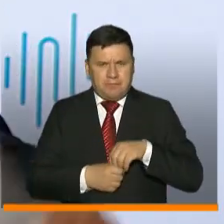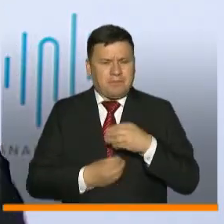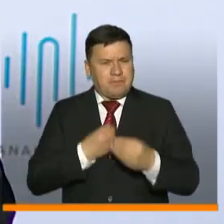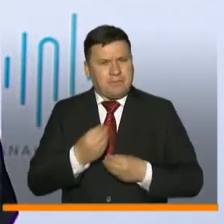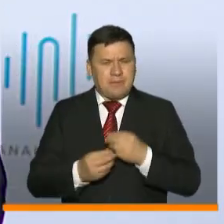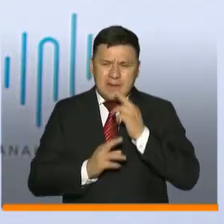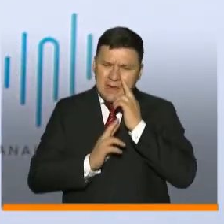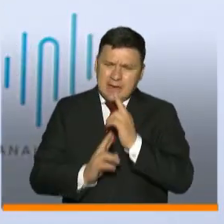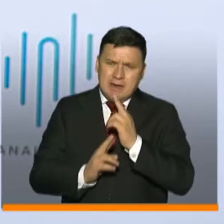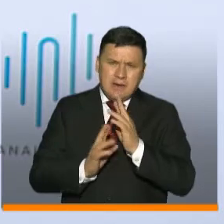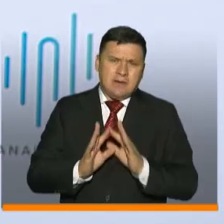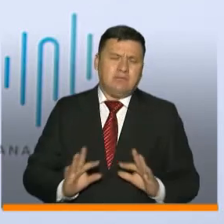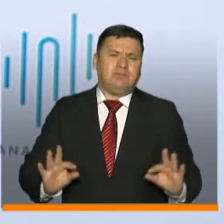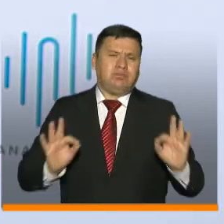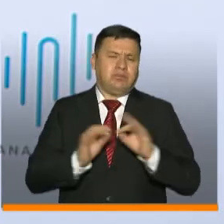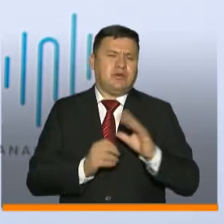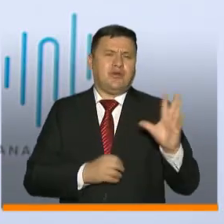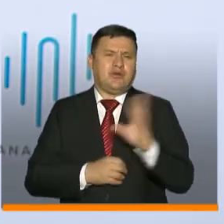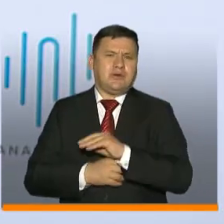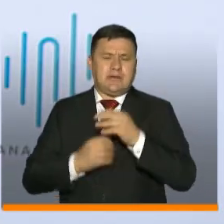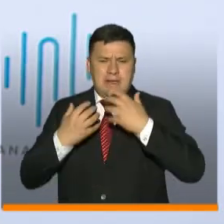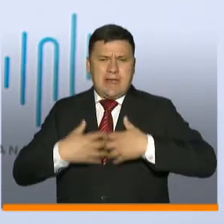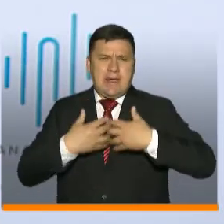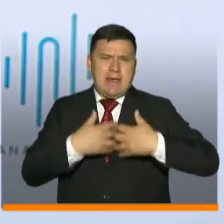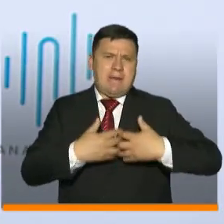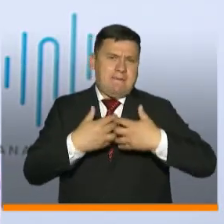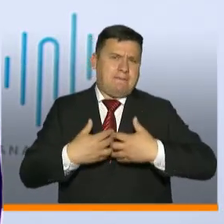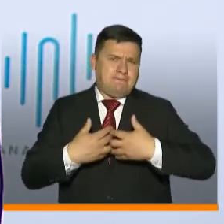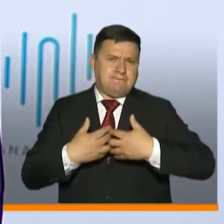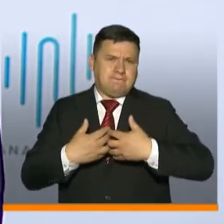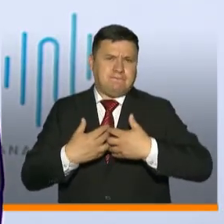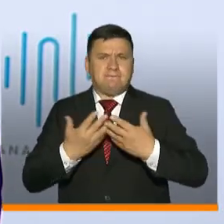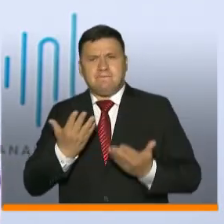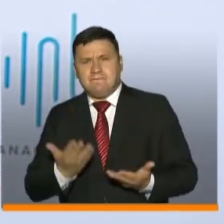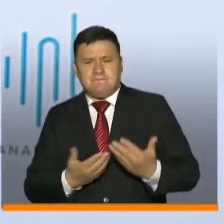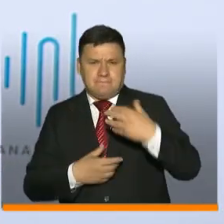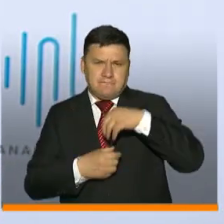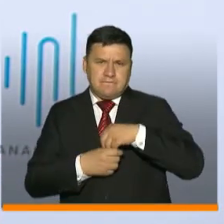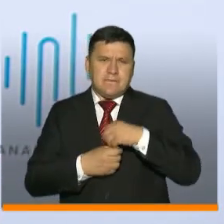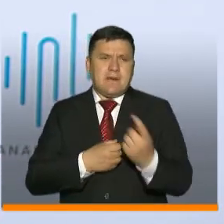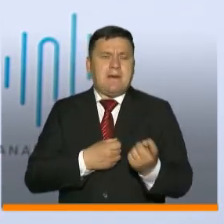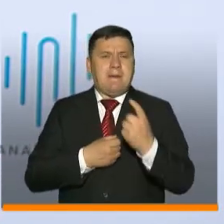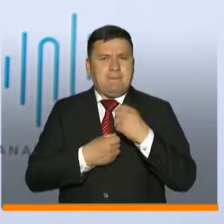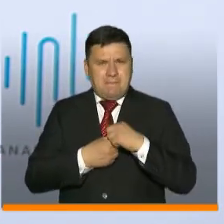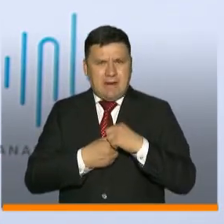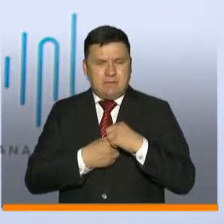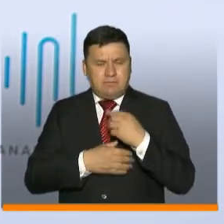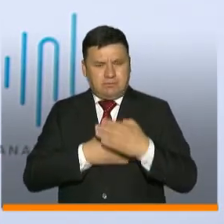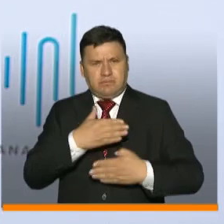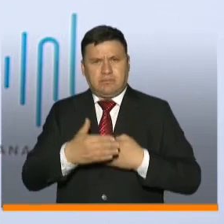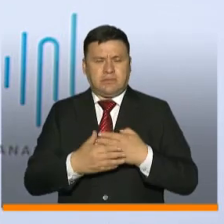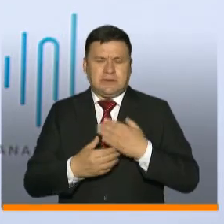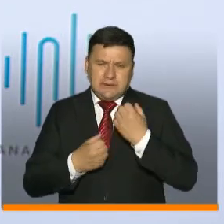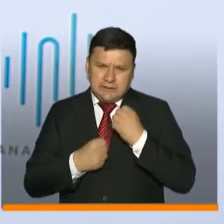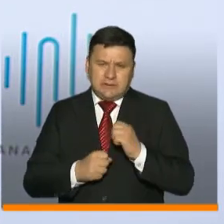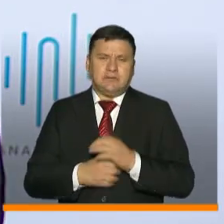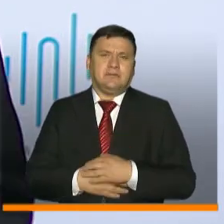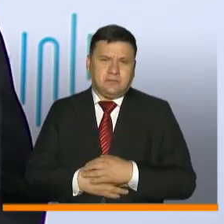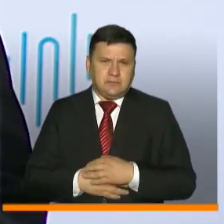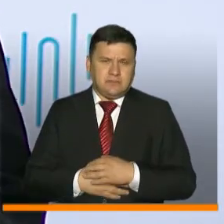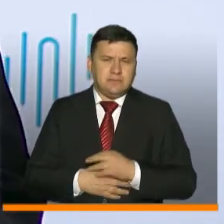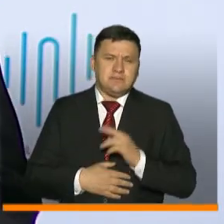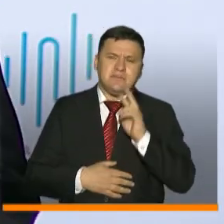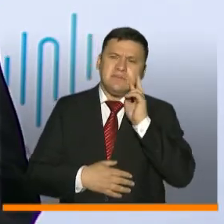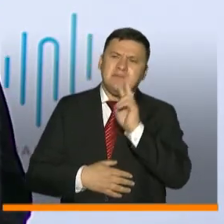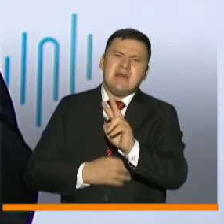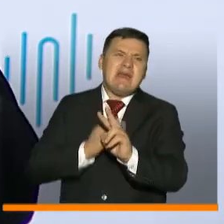hacer un reconocimiento también a todas esas empresas que de una u otra manera se han vinculado a este esfuerzo, sin